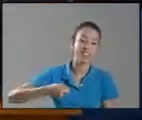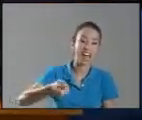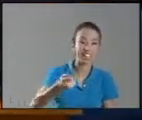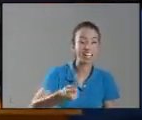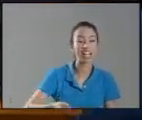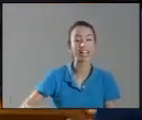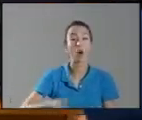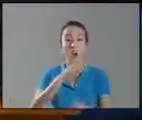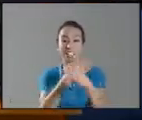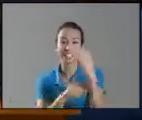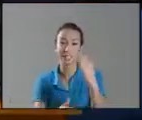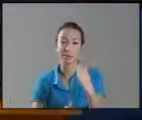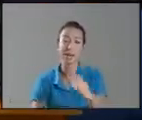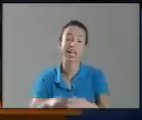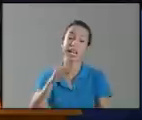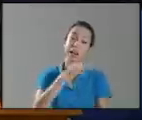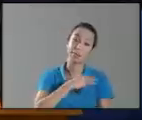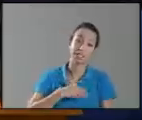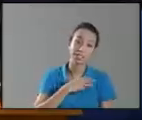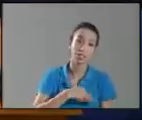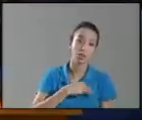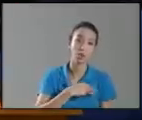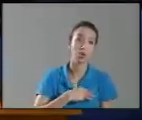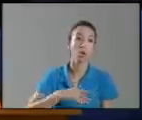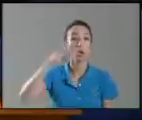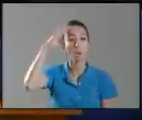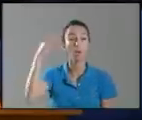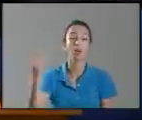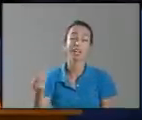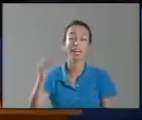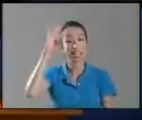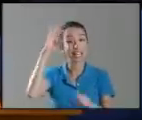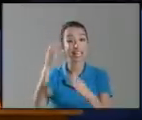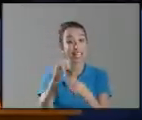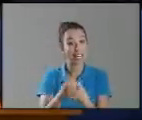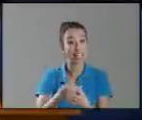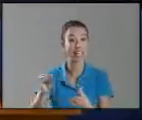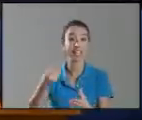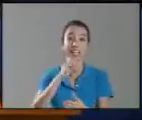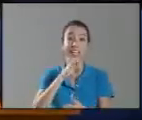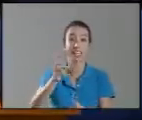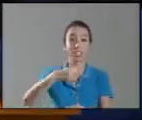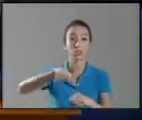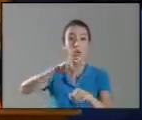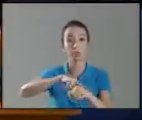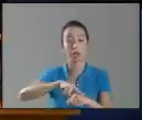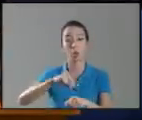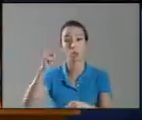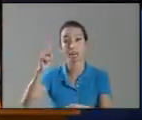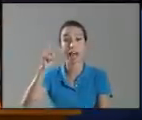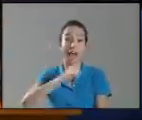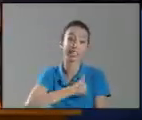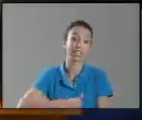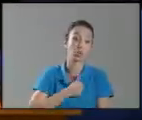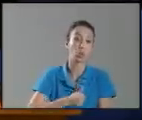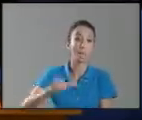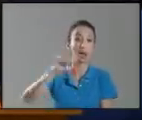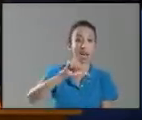cosa, vienen a dañar en sí el propio ministerio, porque creen que alguien es eso cuando no lo es.